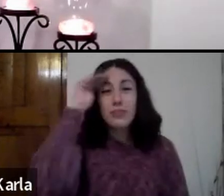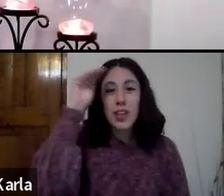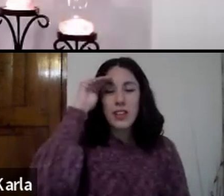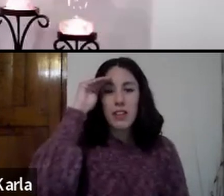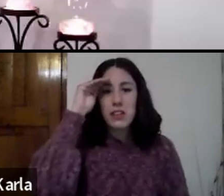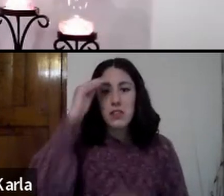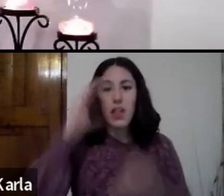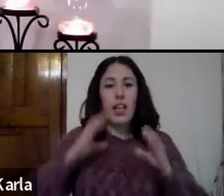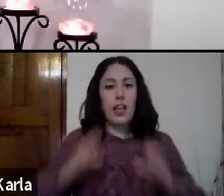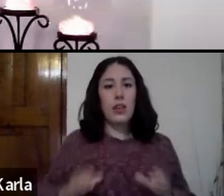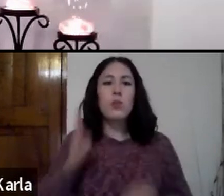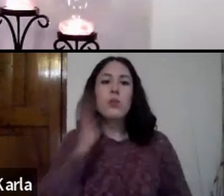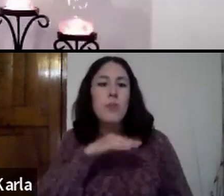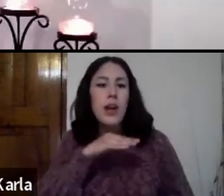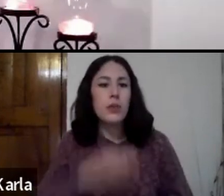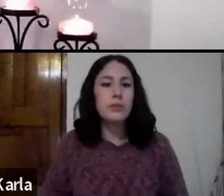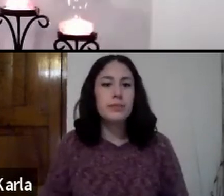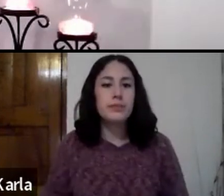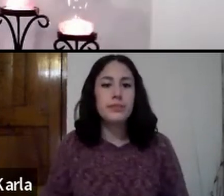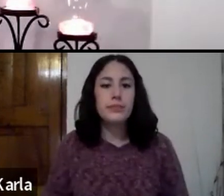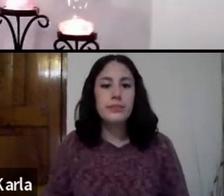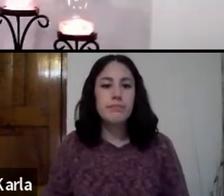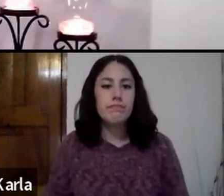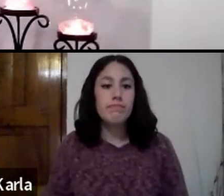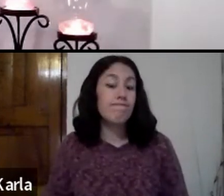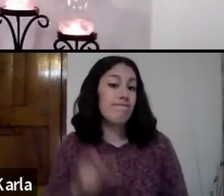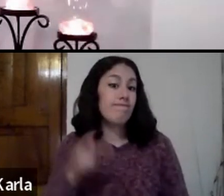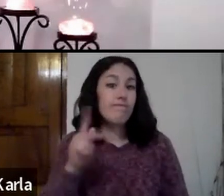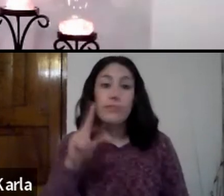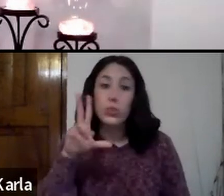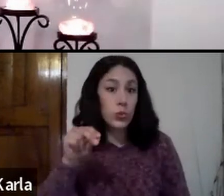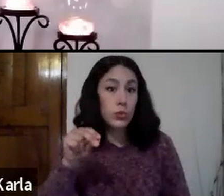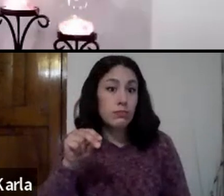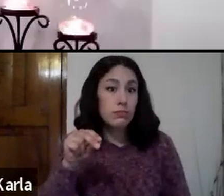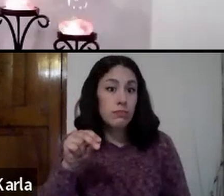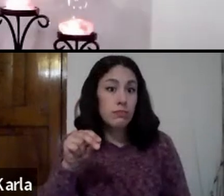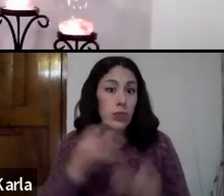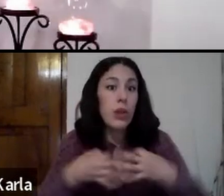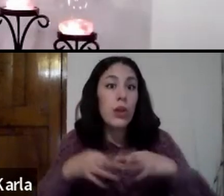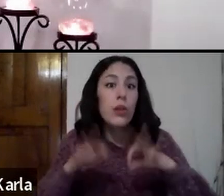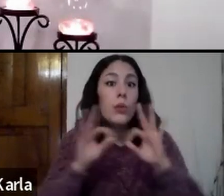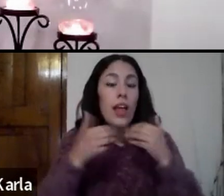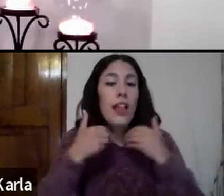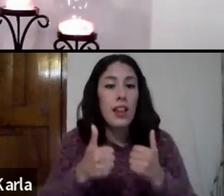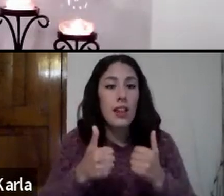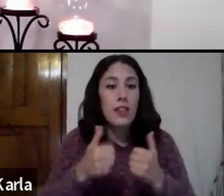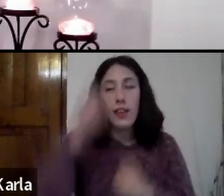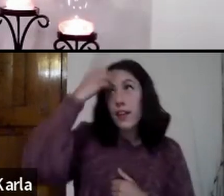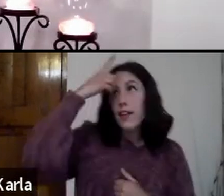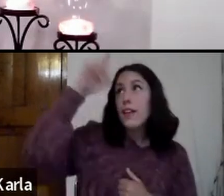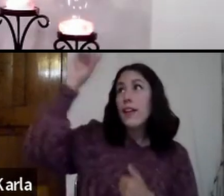pero lo primero que hay que ver ahí es que dios nos dio nuestro cuerpo como un don de